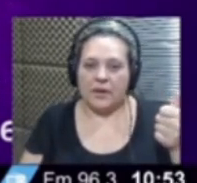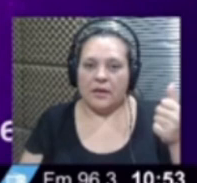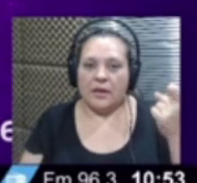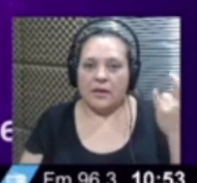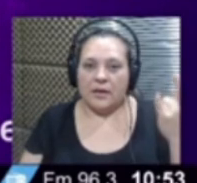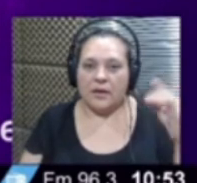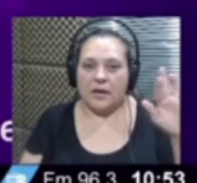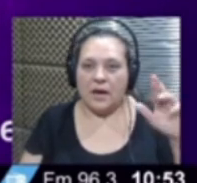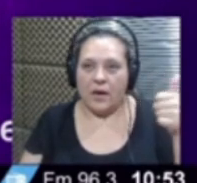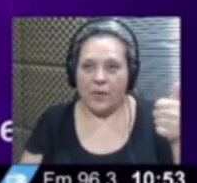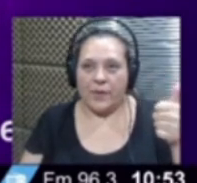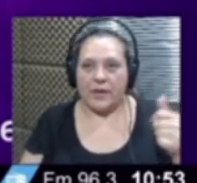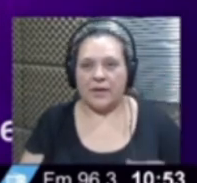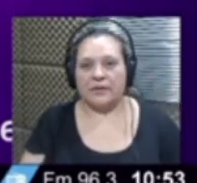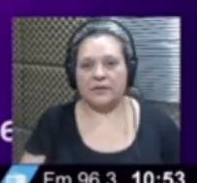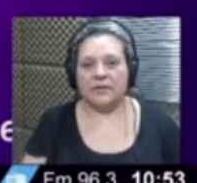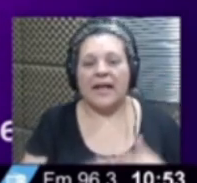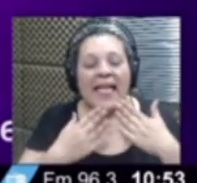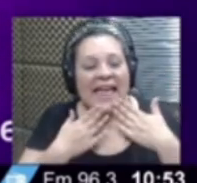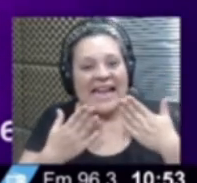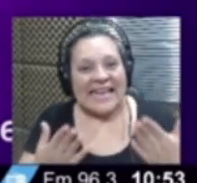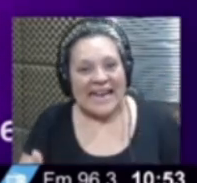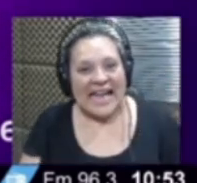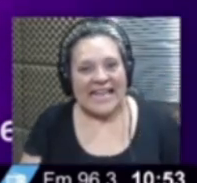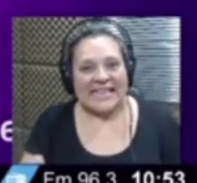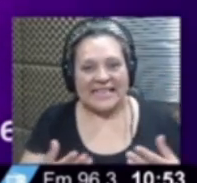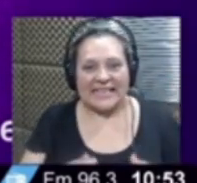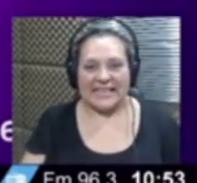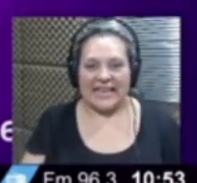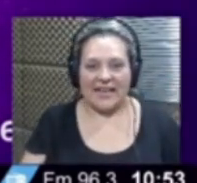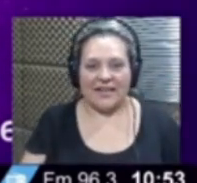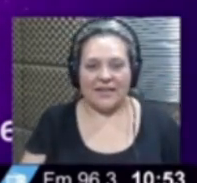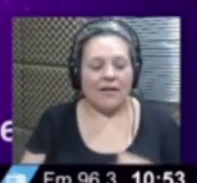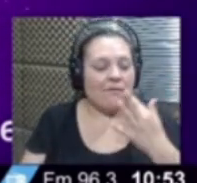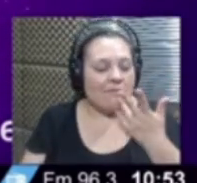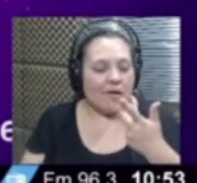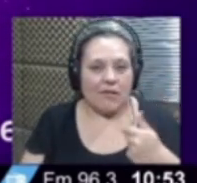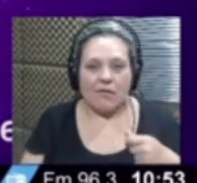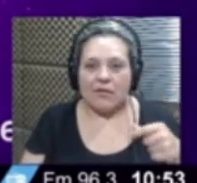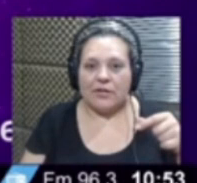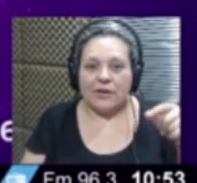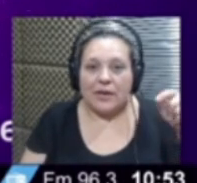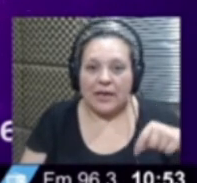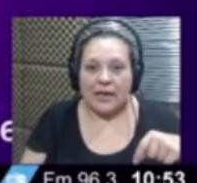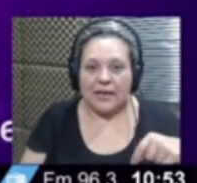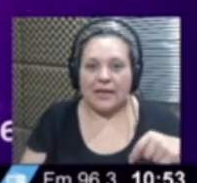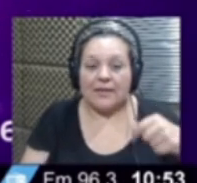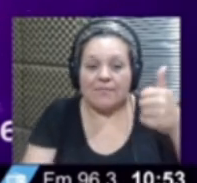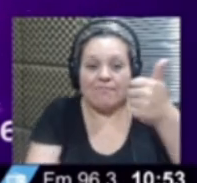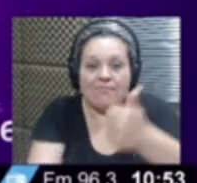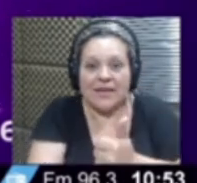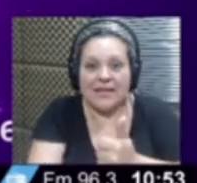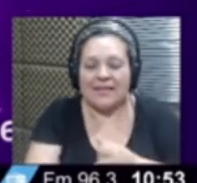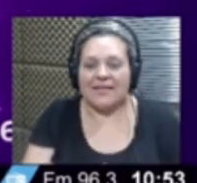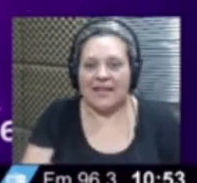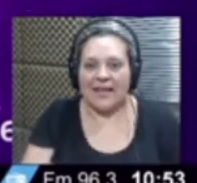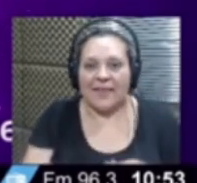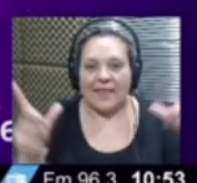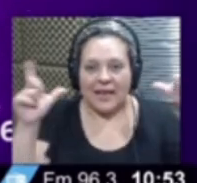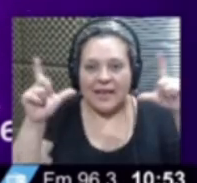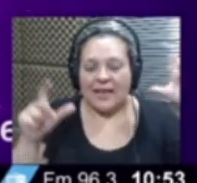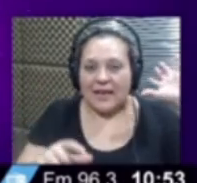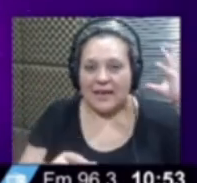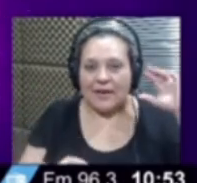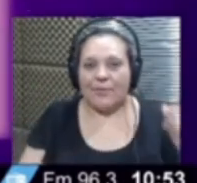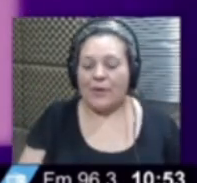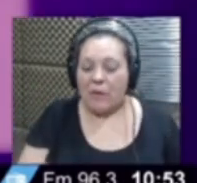invitar próximamente. Gracias, Leticia. Un gusto No, conocerte. muchas gracias a usted. Eso es Muchas adorable, gracias. muy, muy simpática y